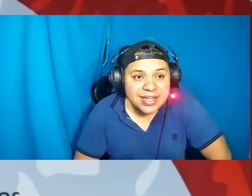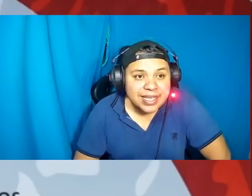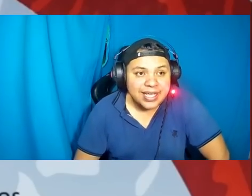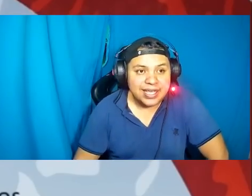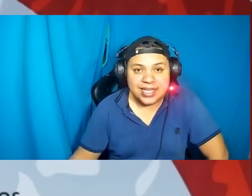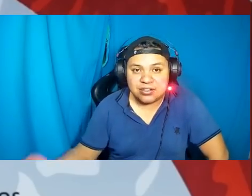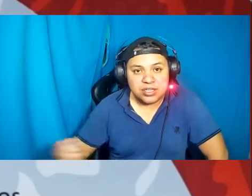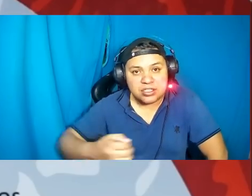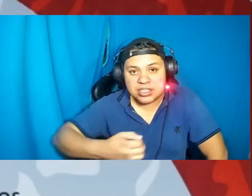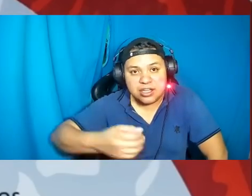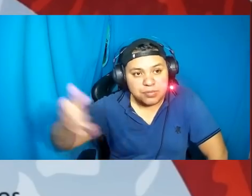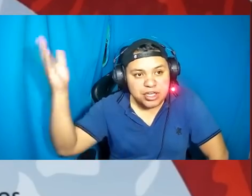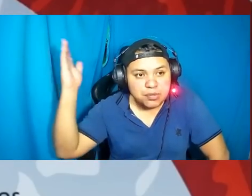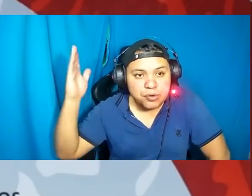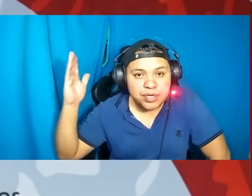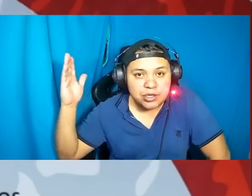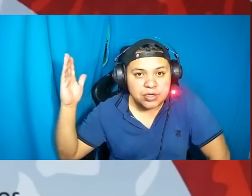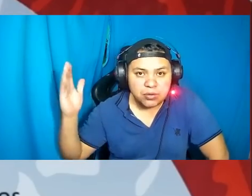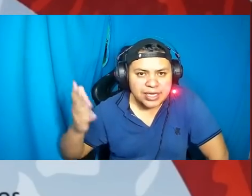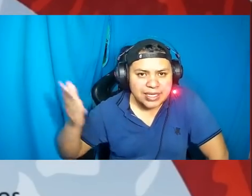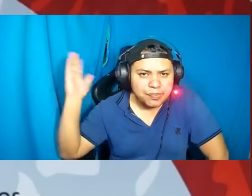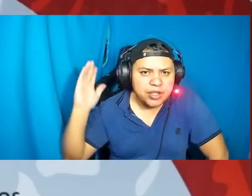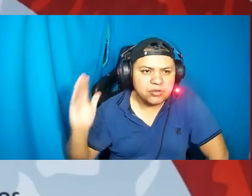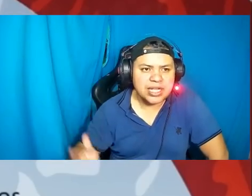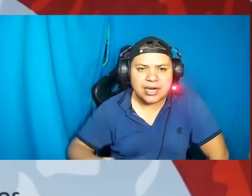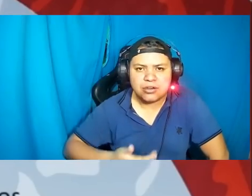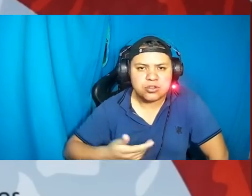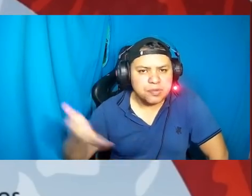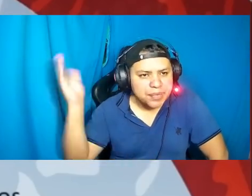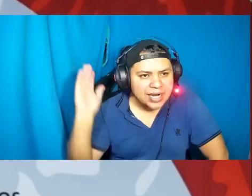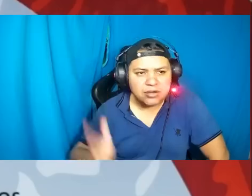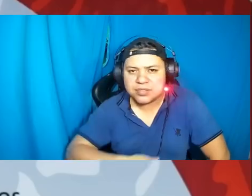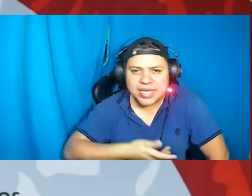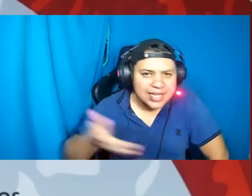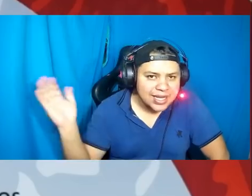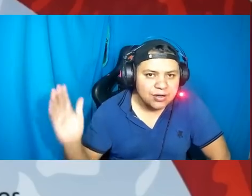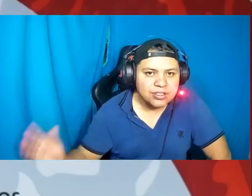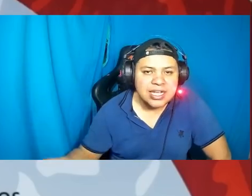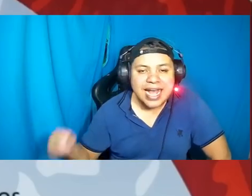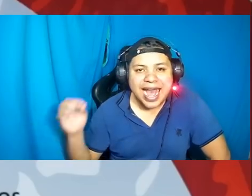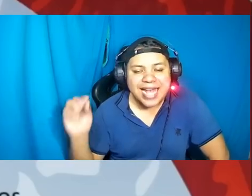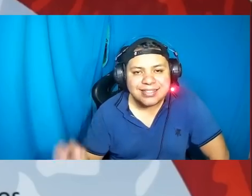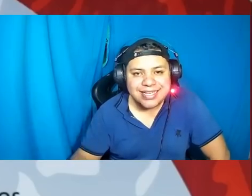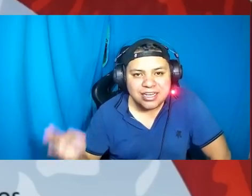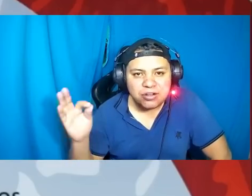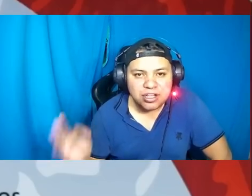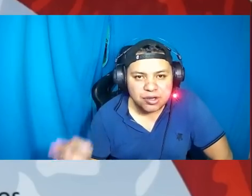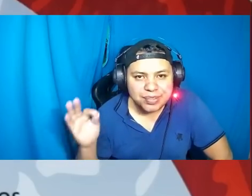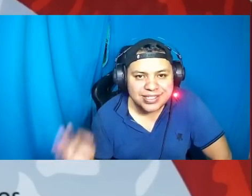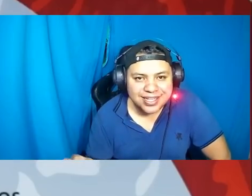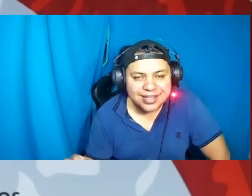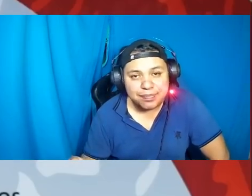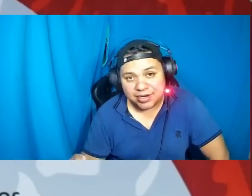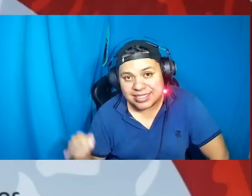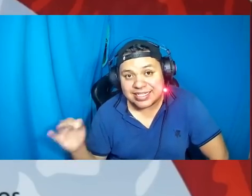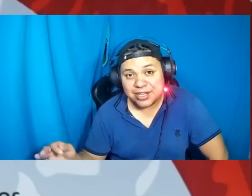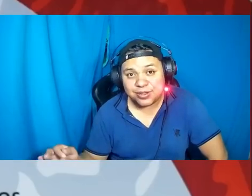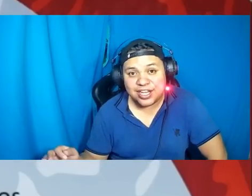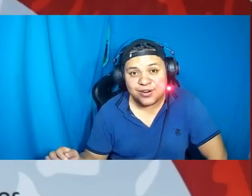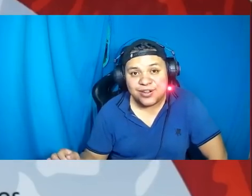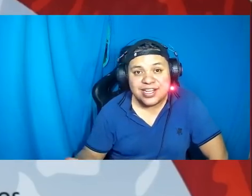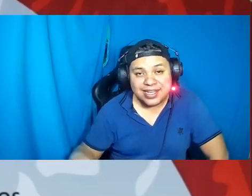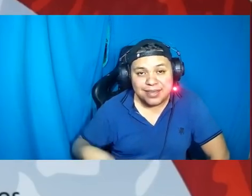que eso es de dominio público, que cualquiera puede usarlos, comprarlos, venderlos. Así lo dijo el presidente, pero este